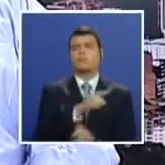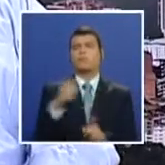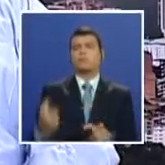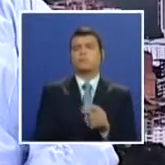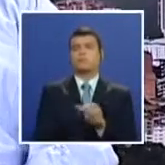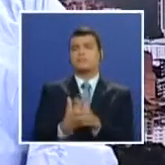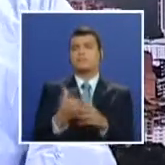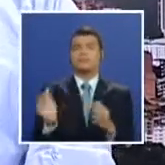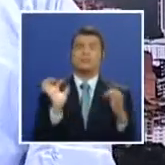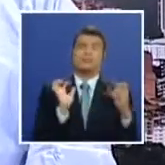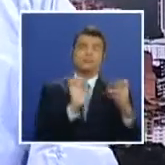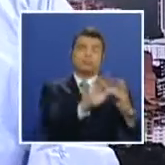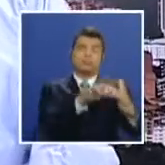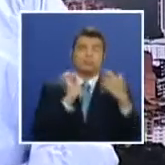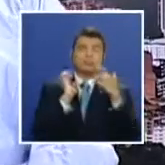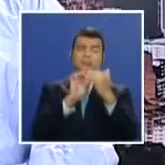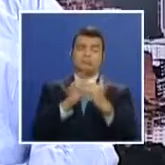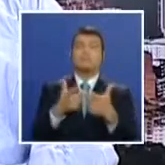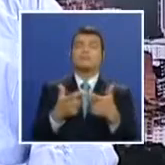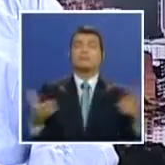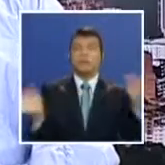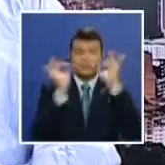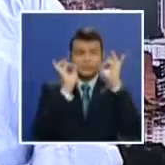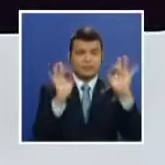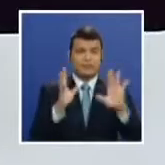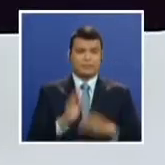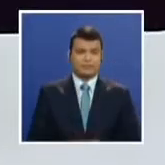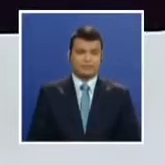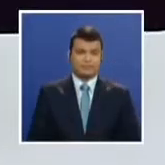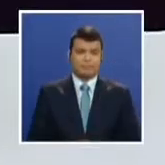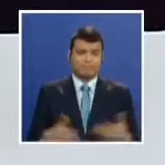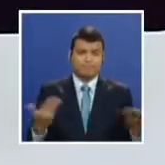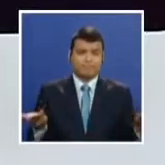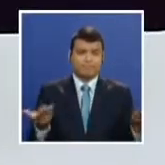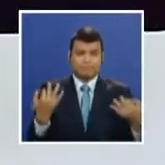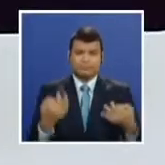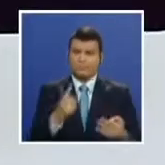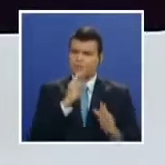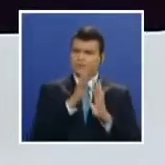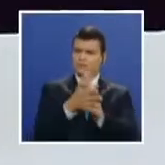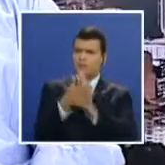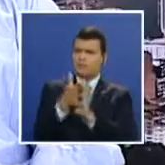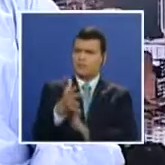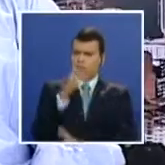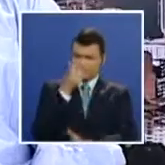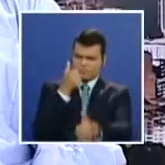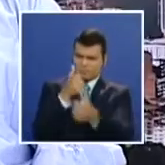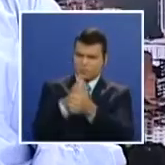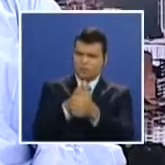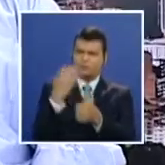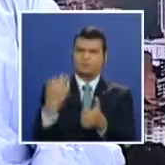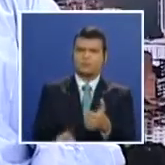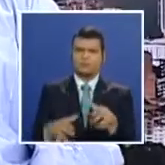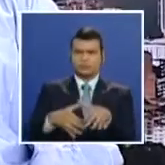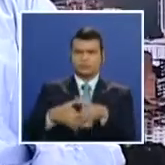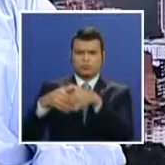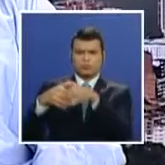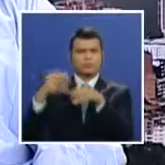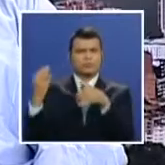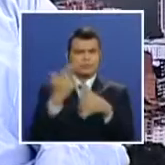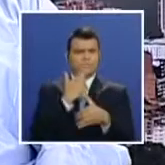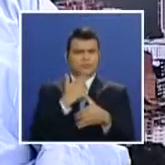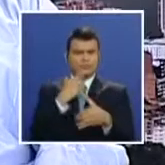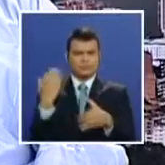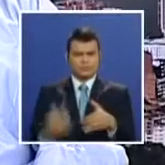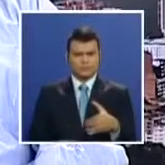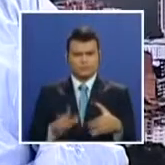supremamente grave ahora bien porque digo que es una persecución total contra el sector azucarero y